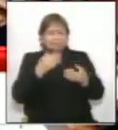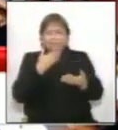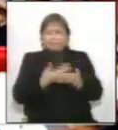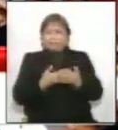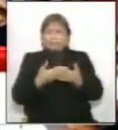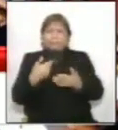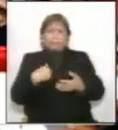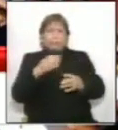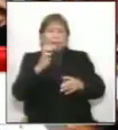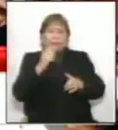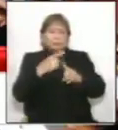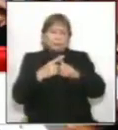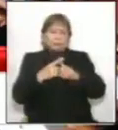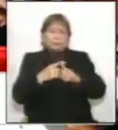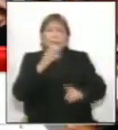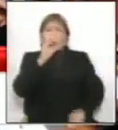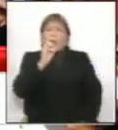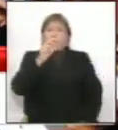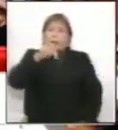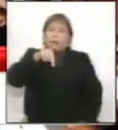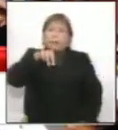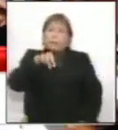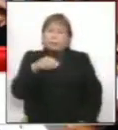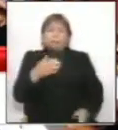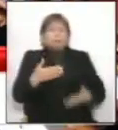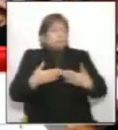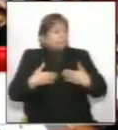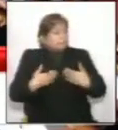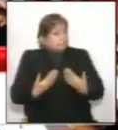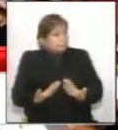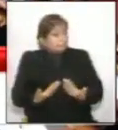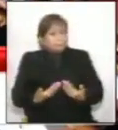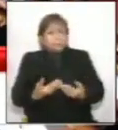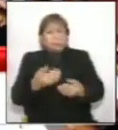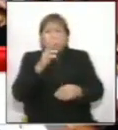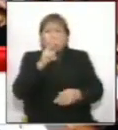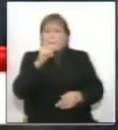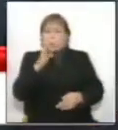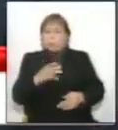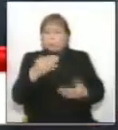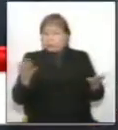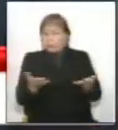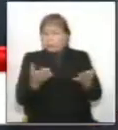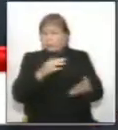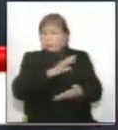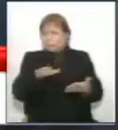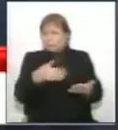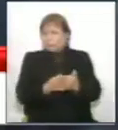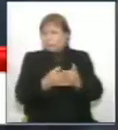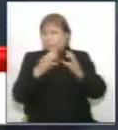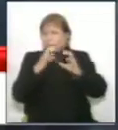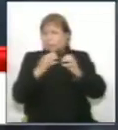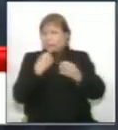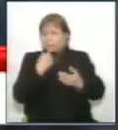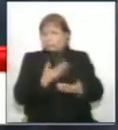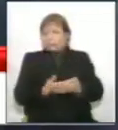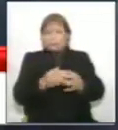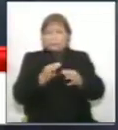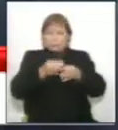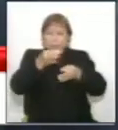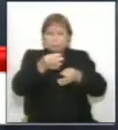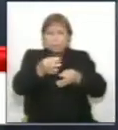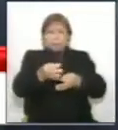tienen los ex aportantes de la ONP. Podemos pedir, como le digo, un cuarto intermedio, estamos aquí todos los voceros y nos vamos a una